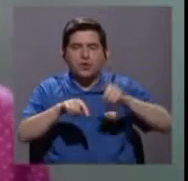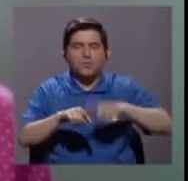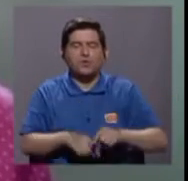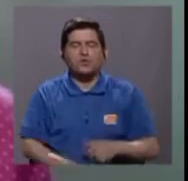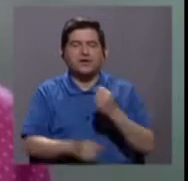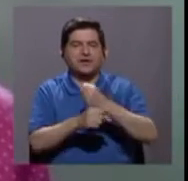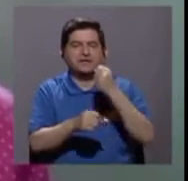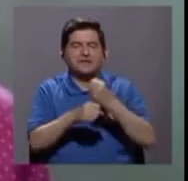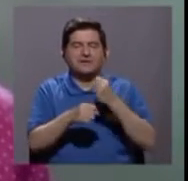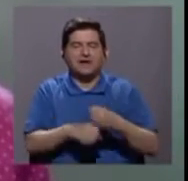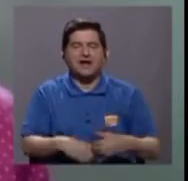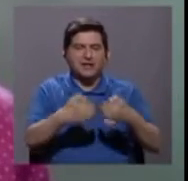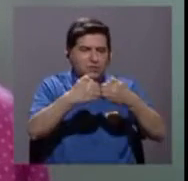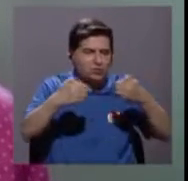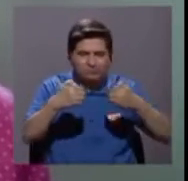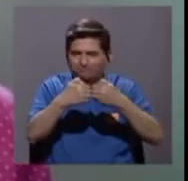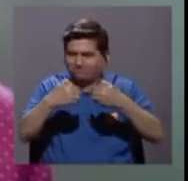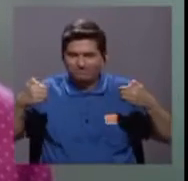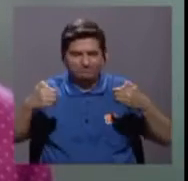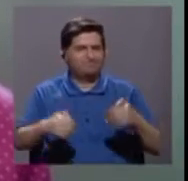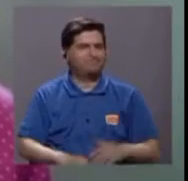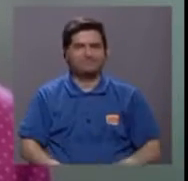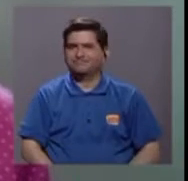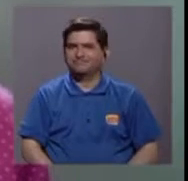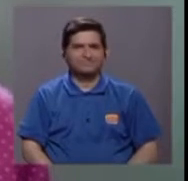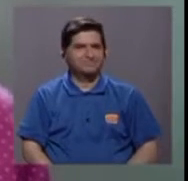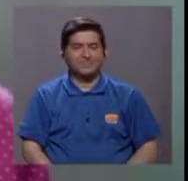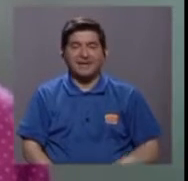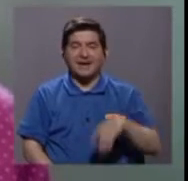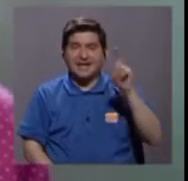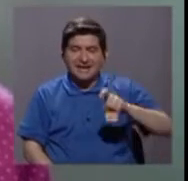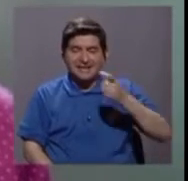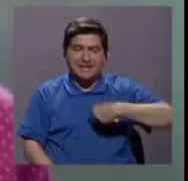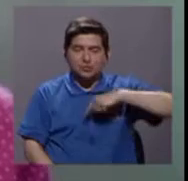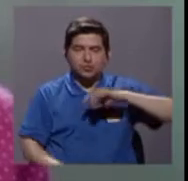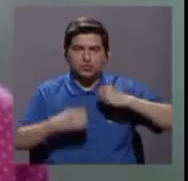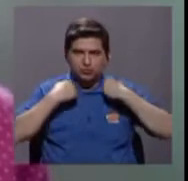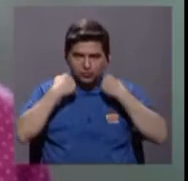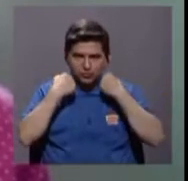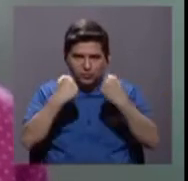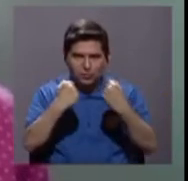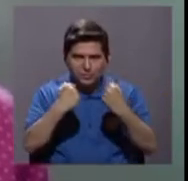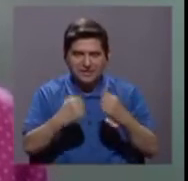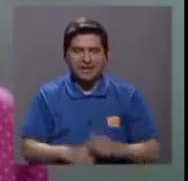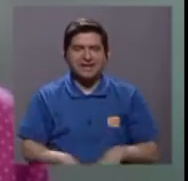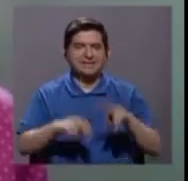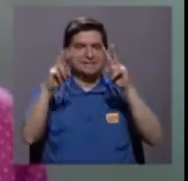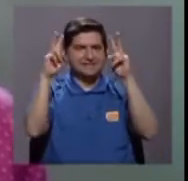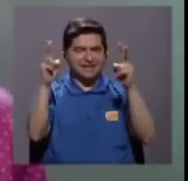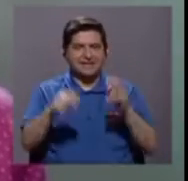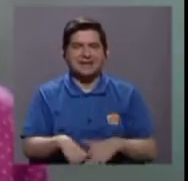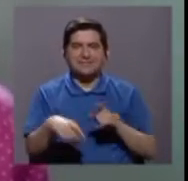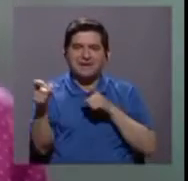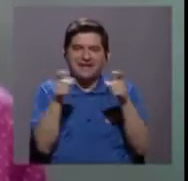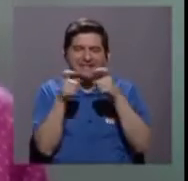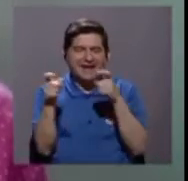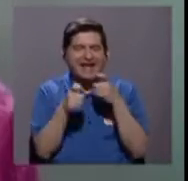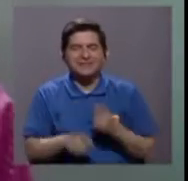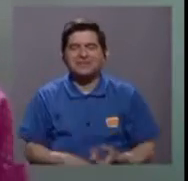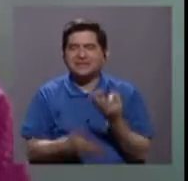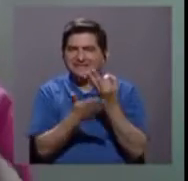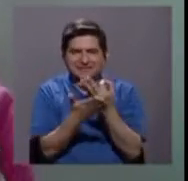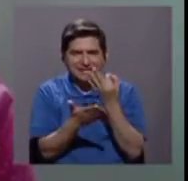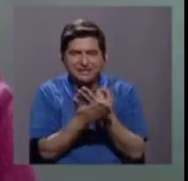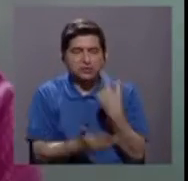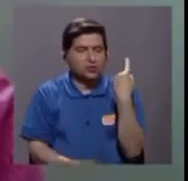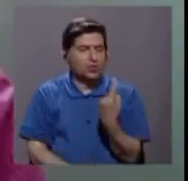¿verdad? Requerimos ser, digamos, fortalecido en este tema de administración financiera.